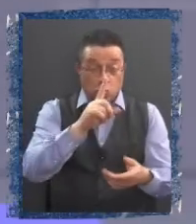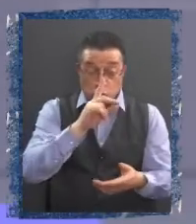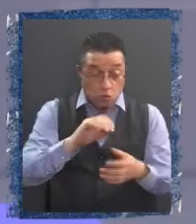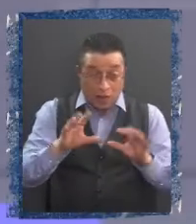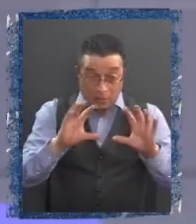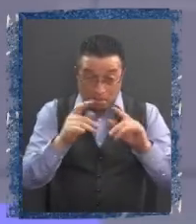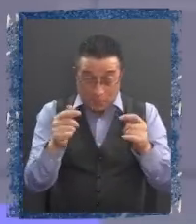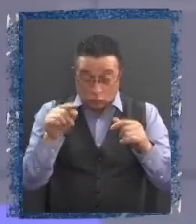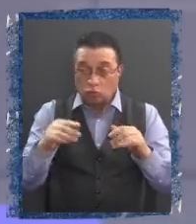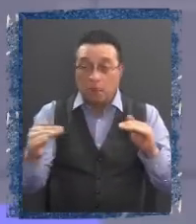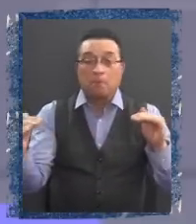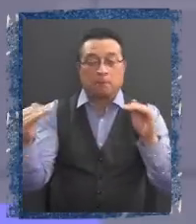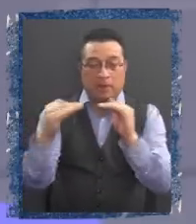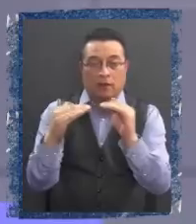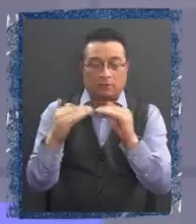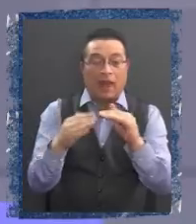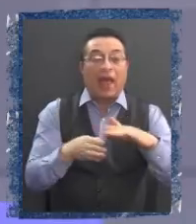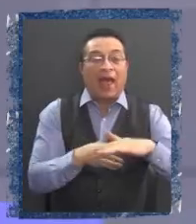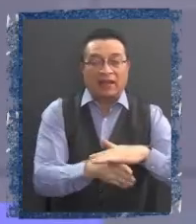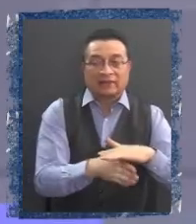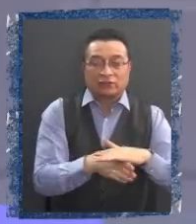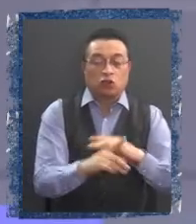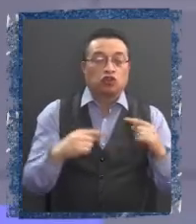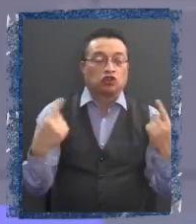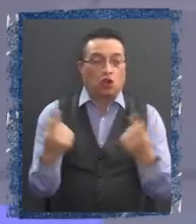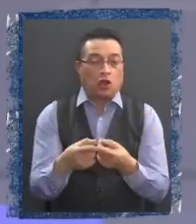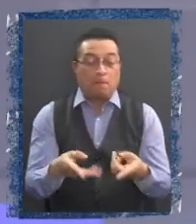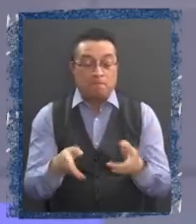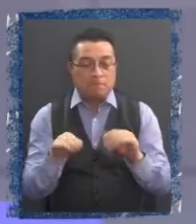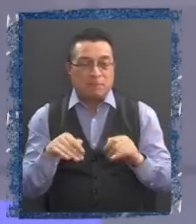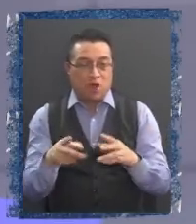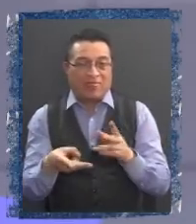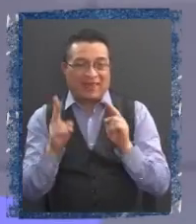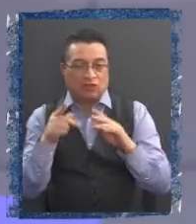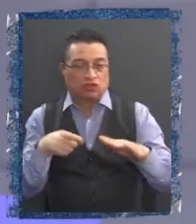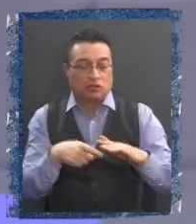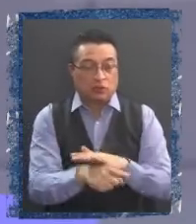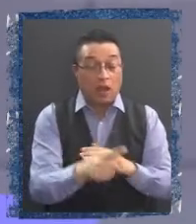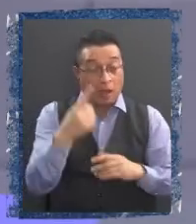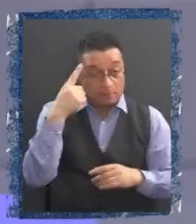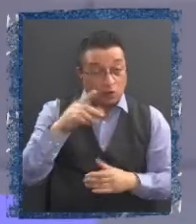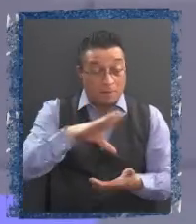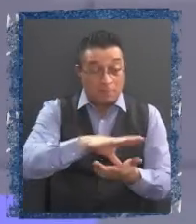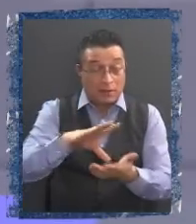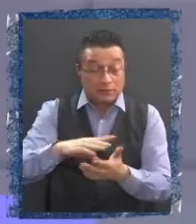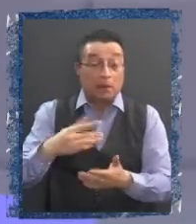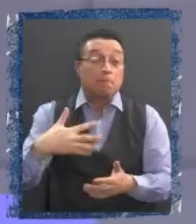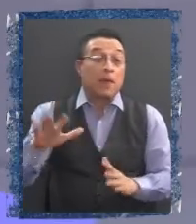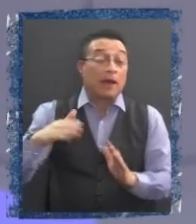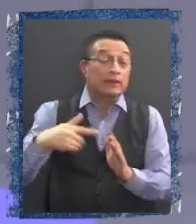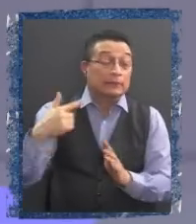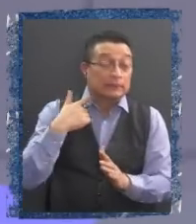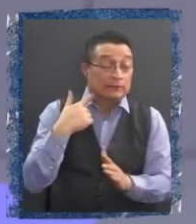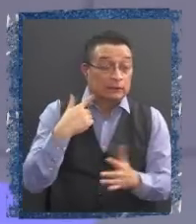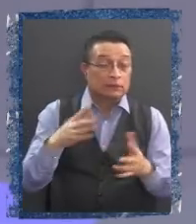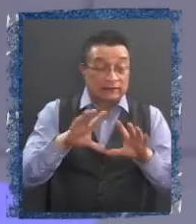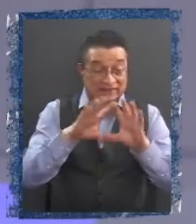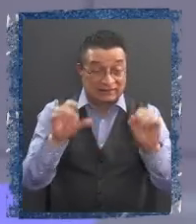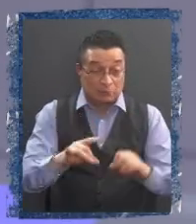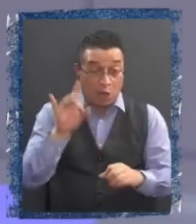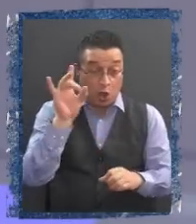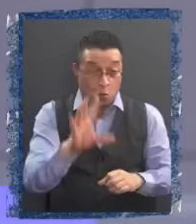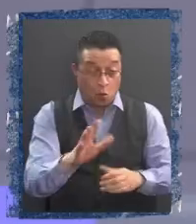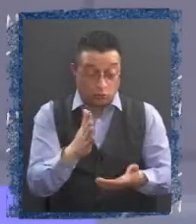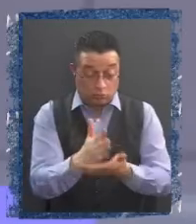más equitativos en cuanto al acceso, todos tienen el mismo derecho a ingresar, pero lo que ocurre en esos países y la principal desventaja de los países que tienen un sistema único con